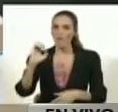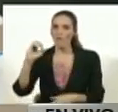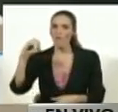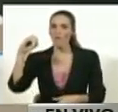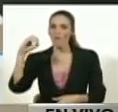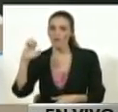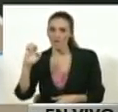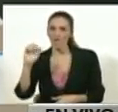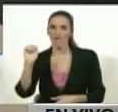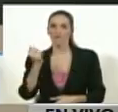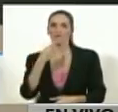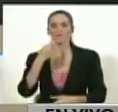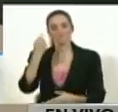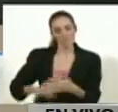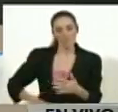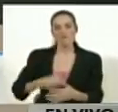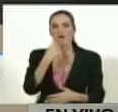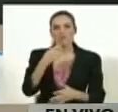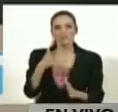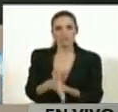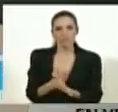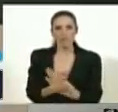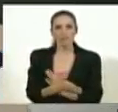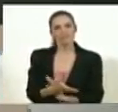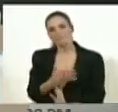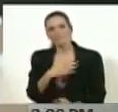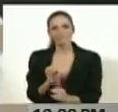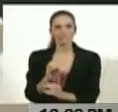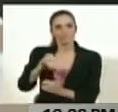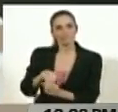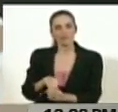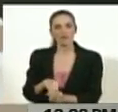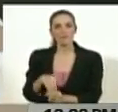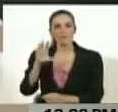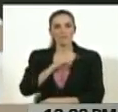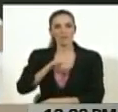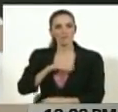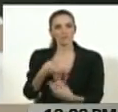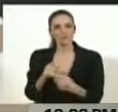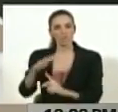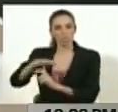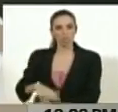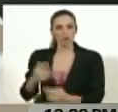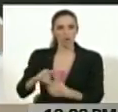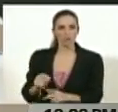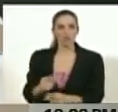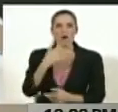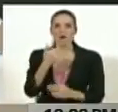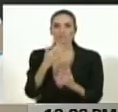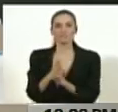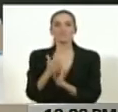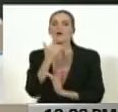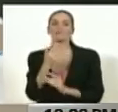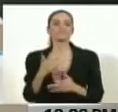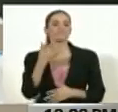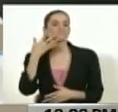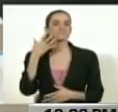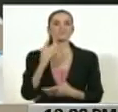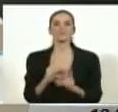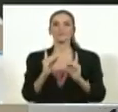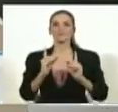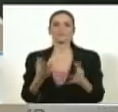expresamente prohíbe el ejercicio de Cerón de un país miembro sobre otro para obtener ventajas para obtener